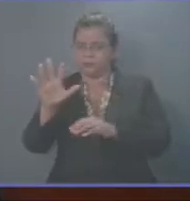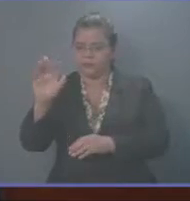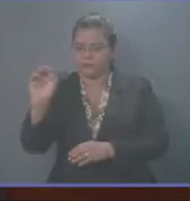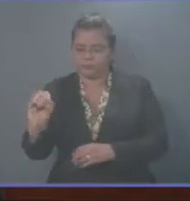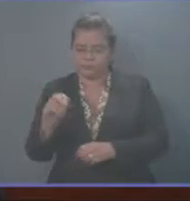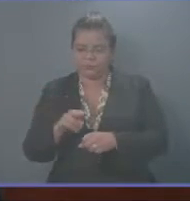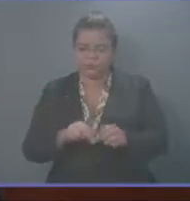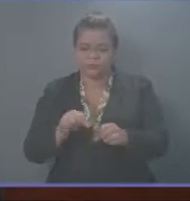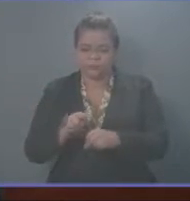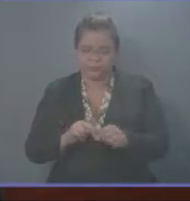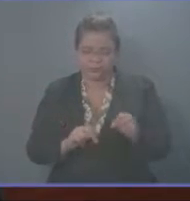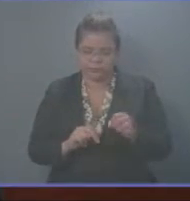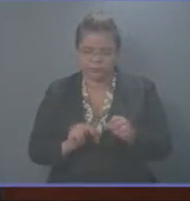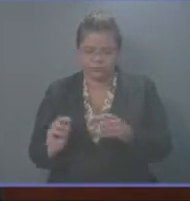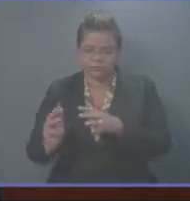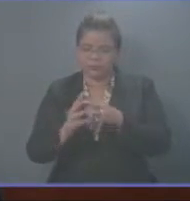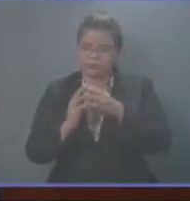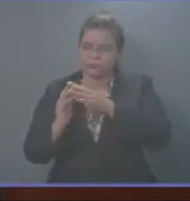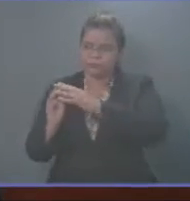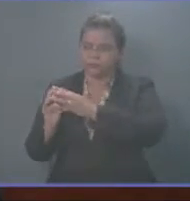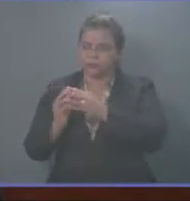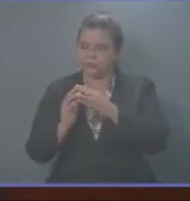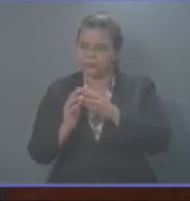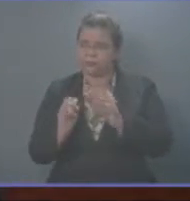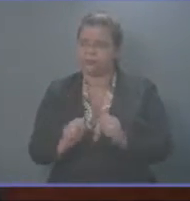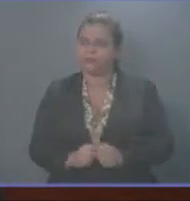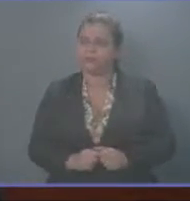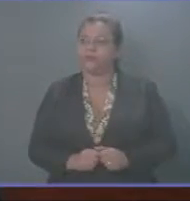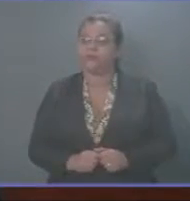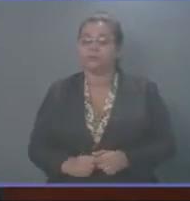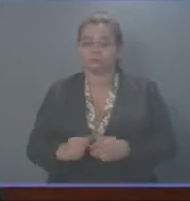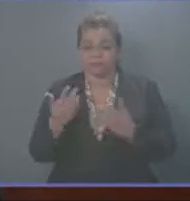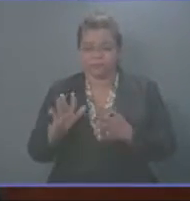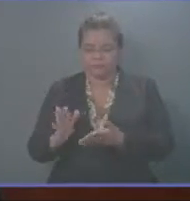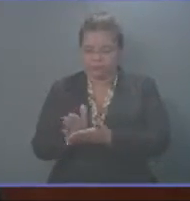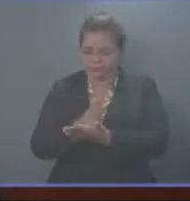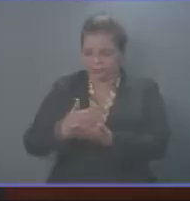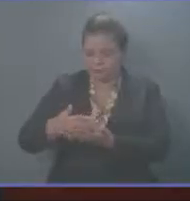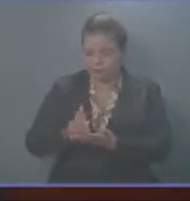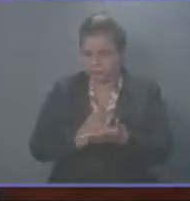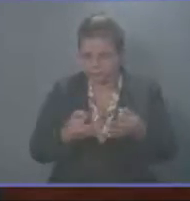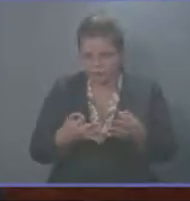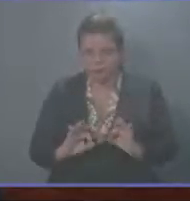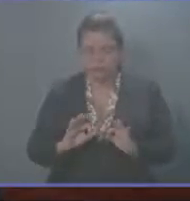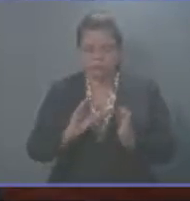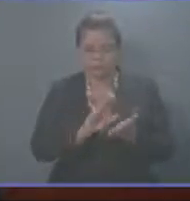21.483.250 dólares de los Estados Unidos de América, distribuidos de la siguiente manera.